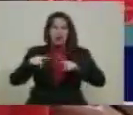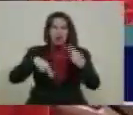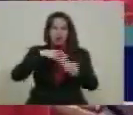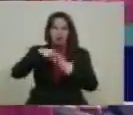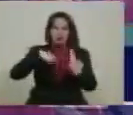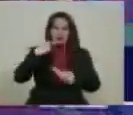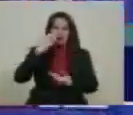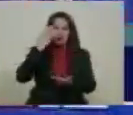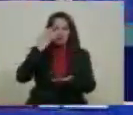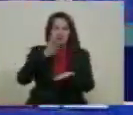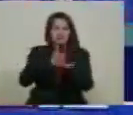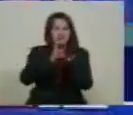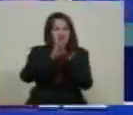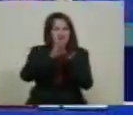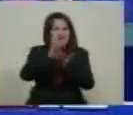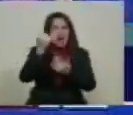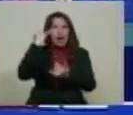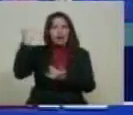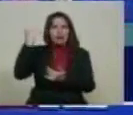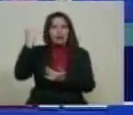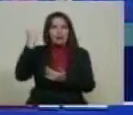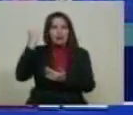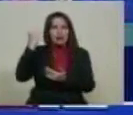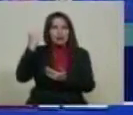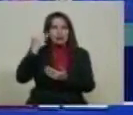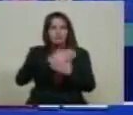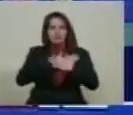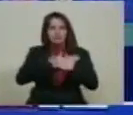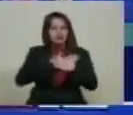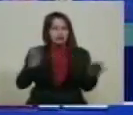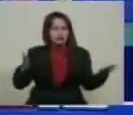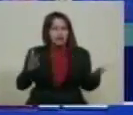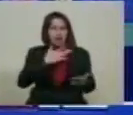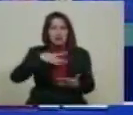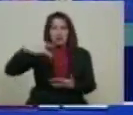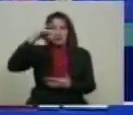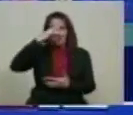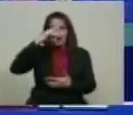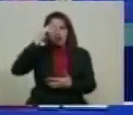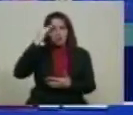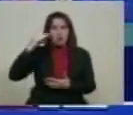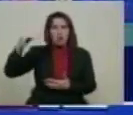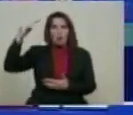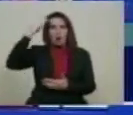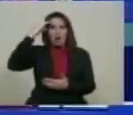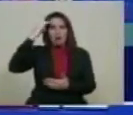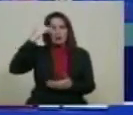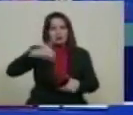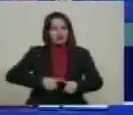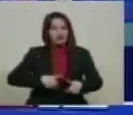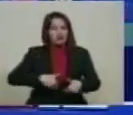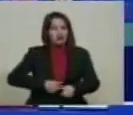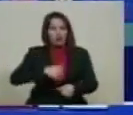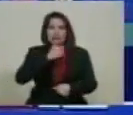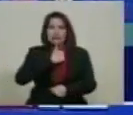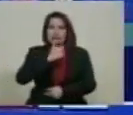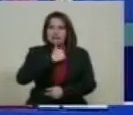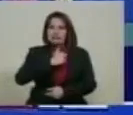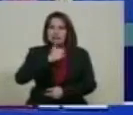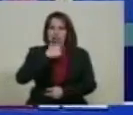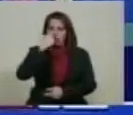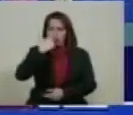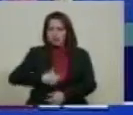ser la mayor expresión de la espiritualidad, de la moral, del sacrificio del ser humano.